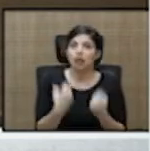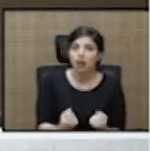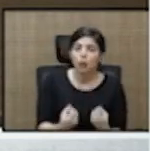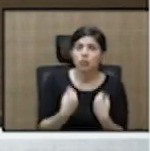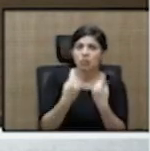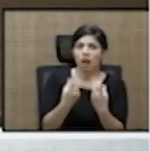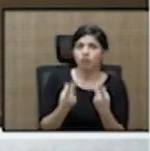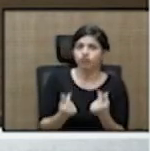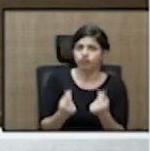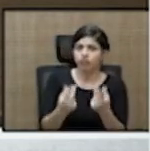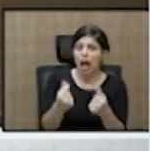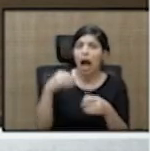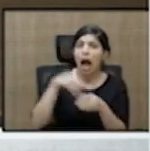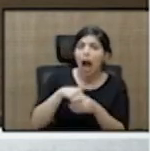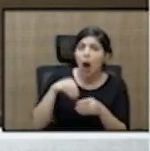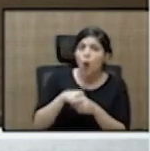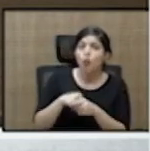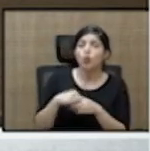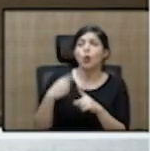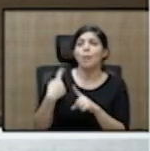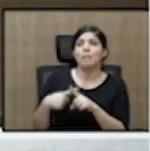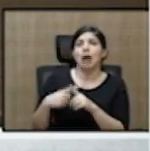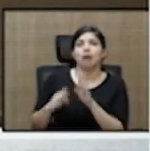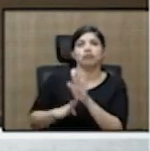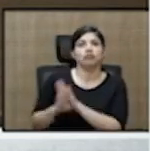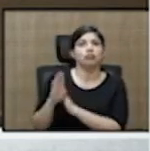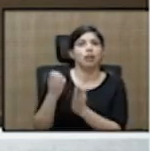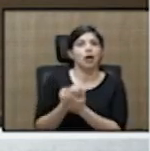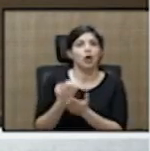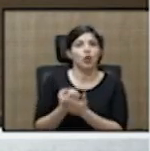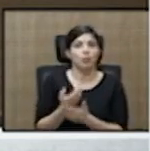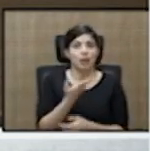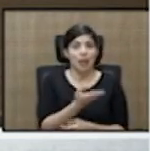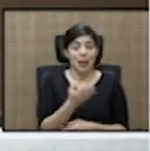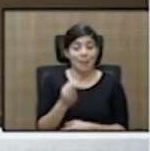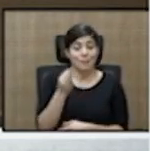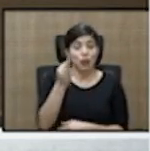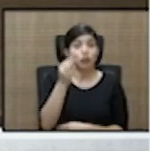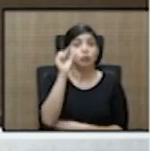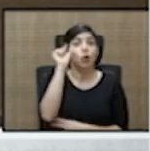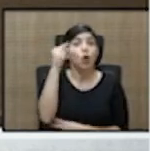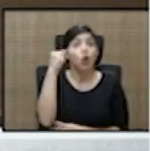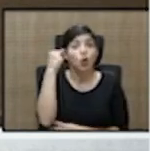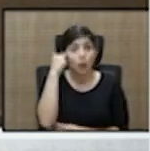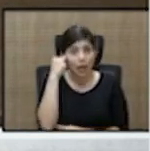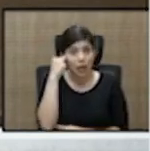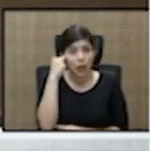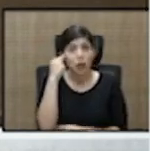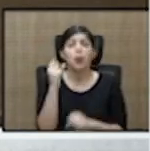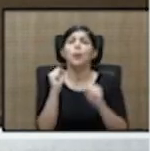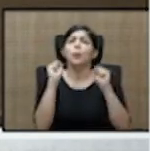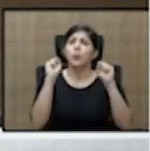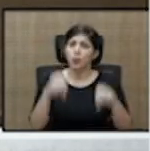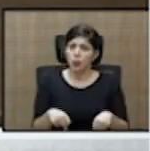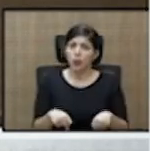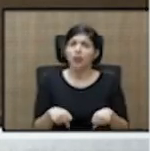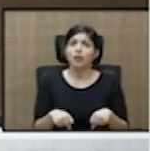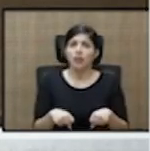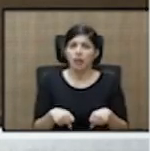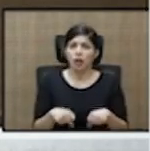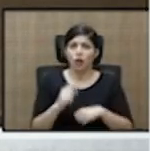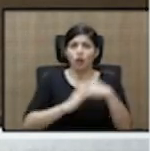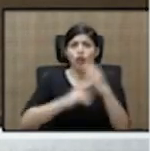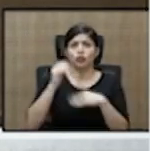cercanamente las prioridades que tienen no solamente los ciudadanos, sino diría el 70% del parque empresarial costarricense,